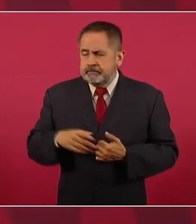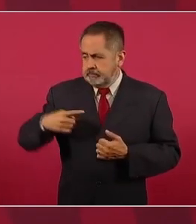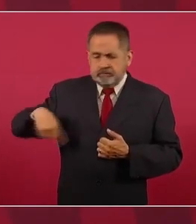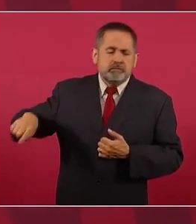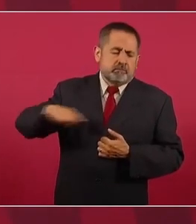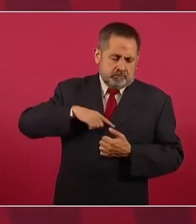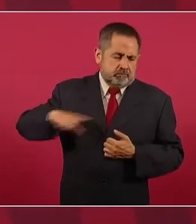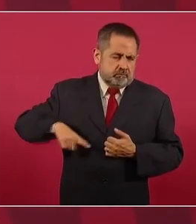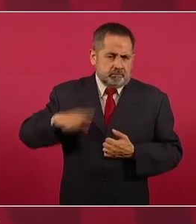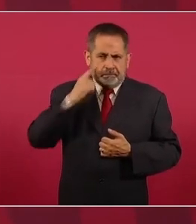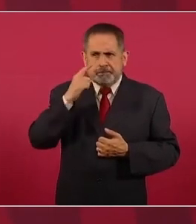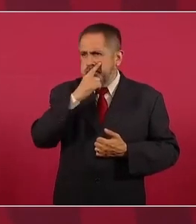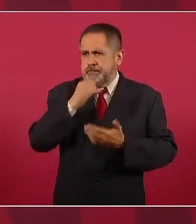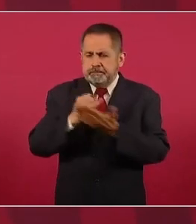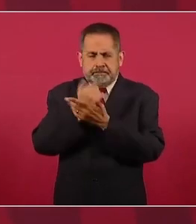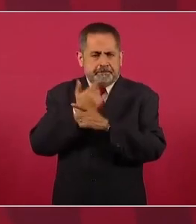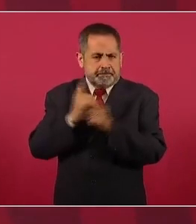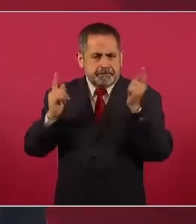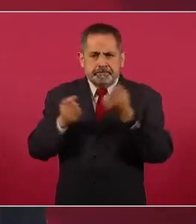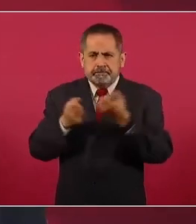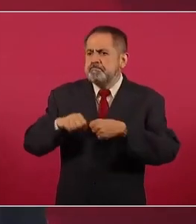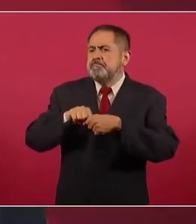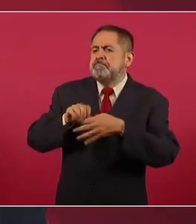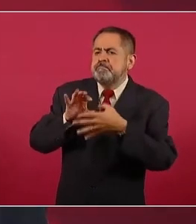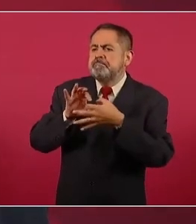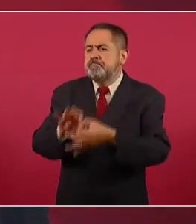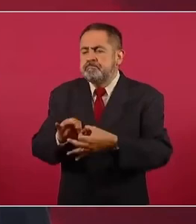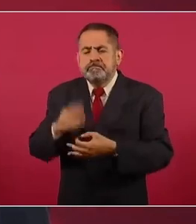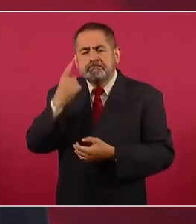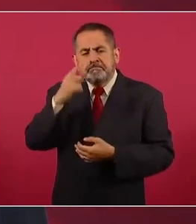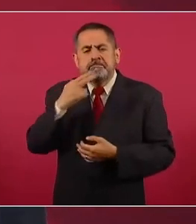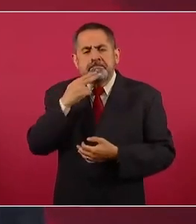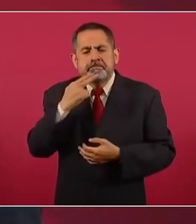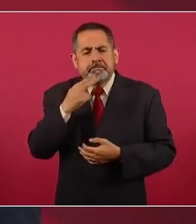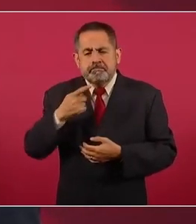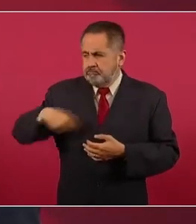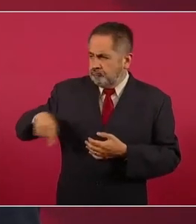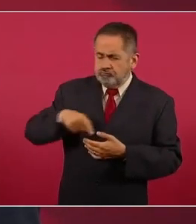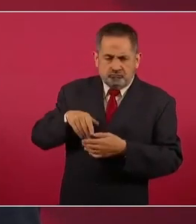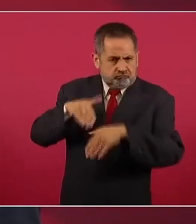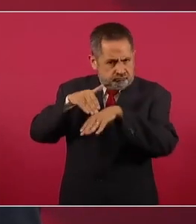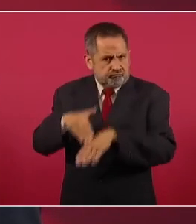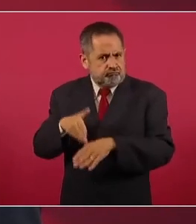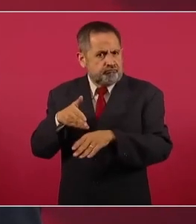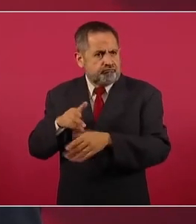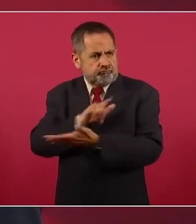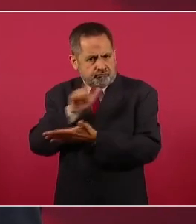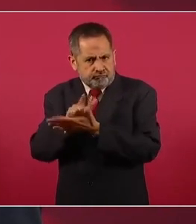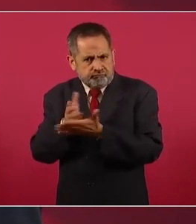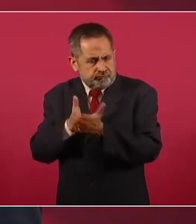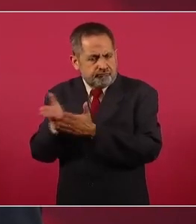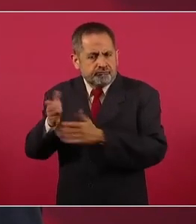democrático, social, de derecho?